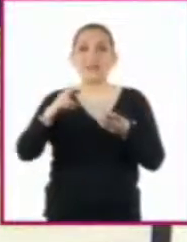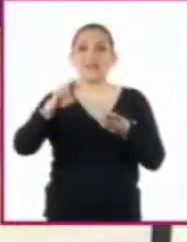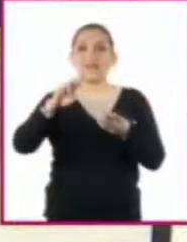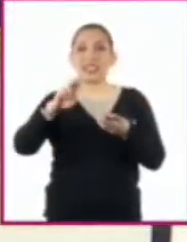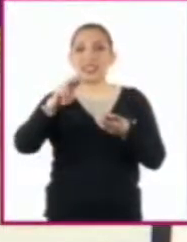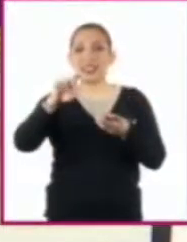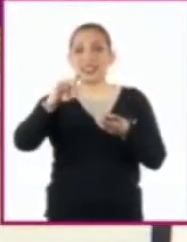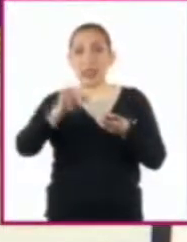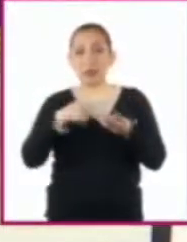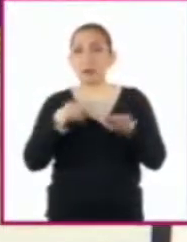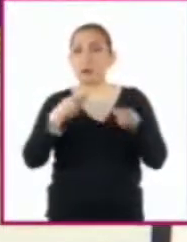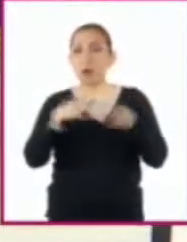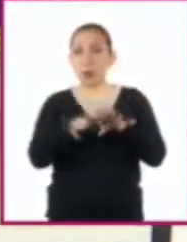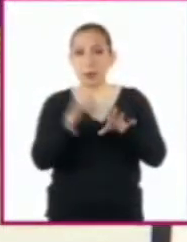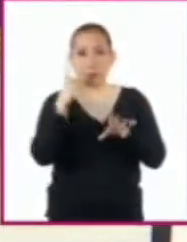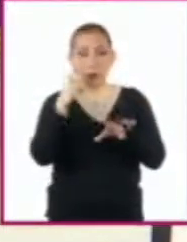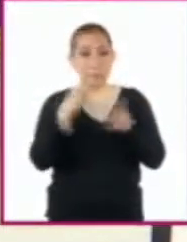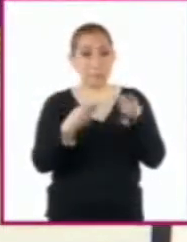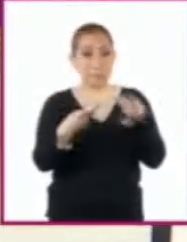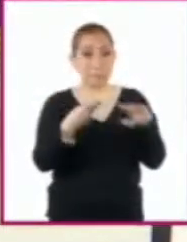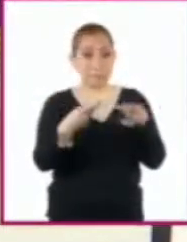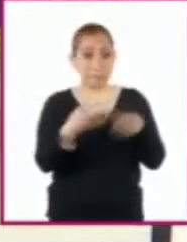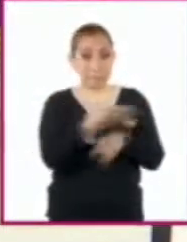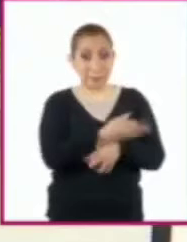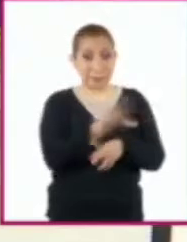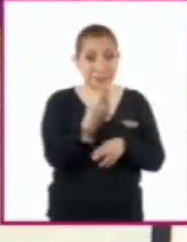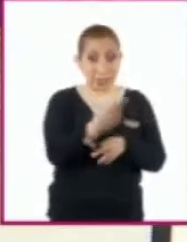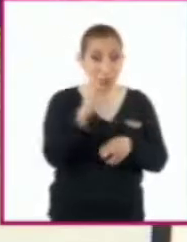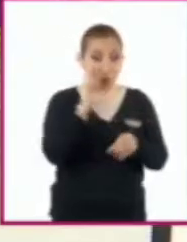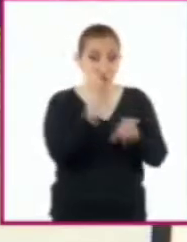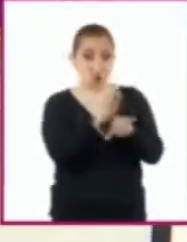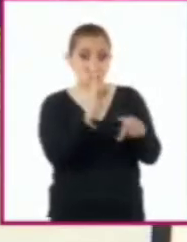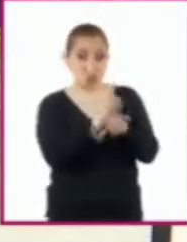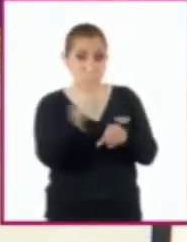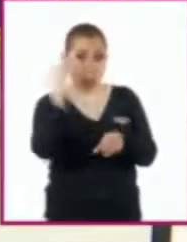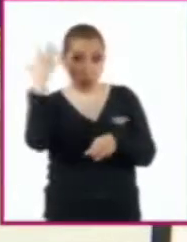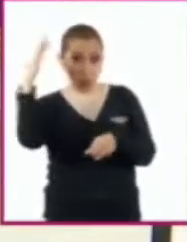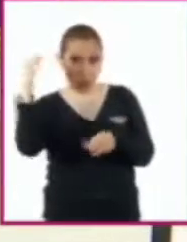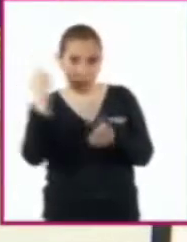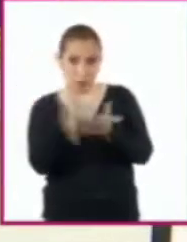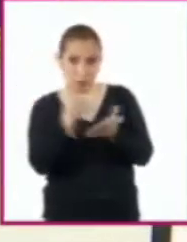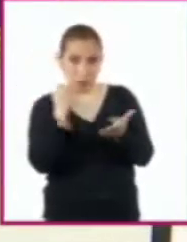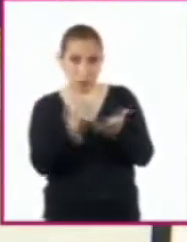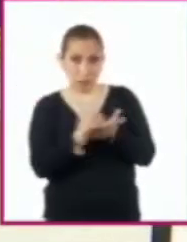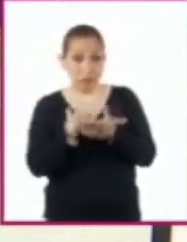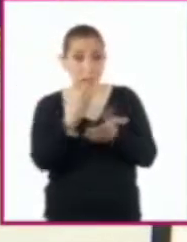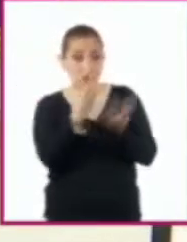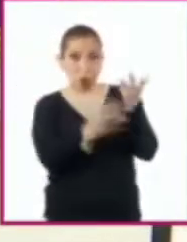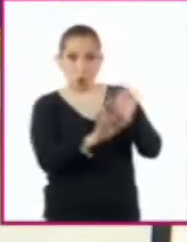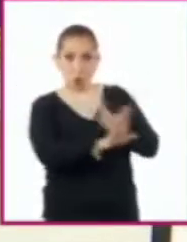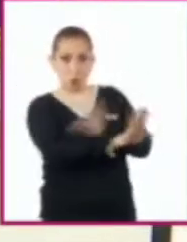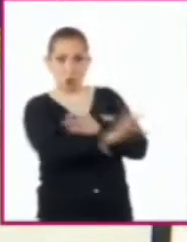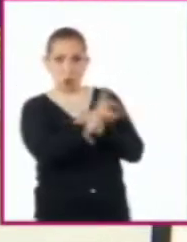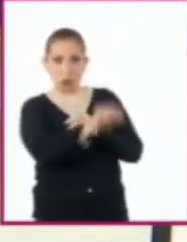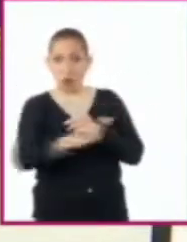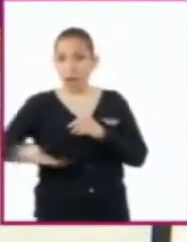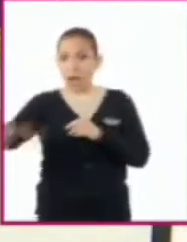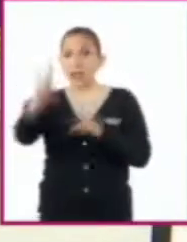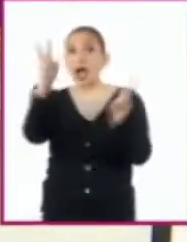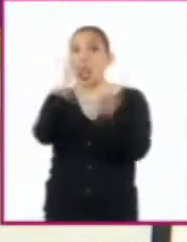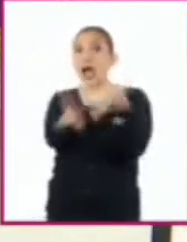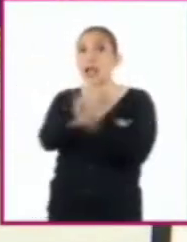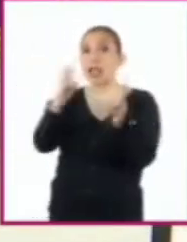elabora? Para su elaboración es necesario que sea bajo la supervisión de un adulto, lejos del fuego y en un área